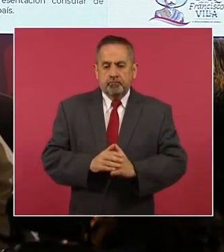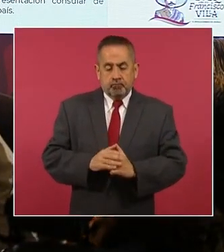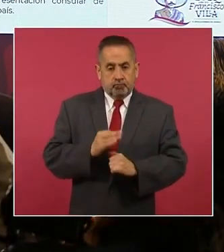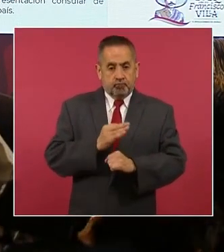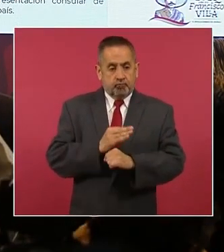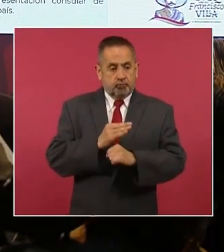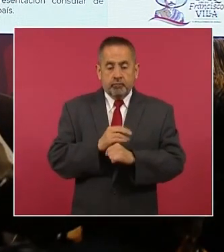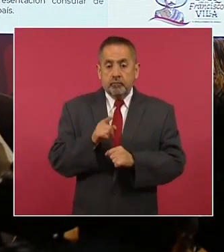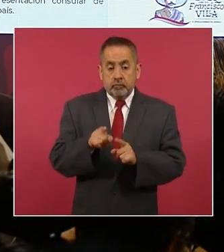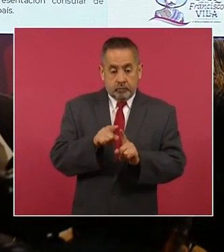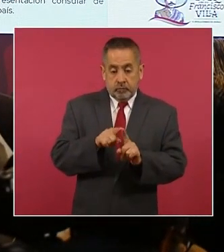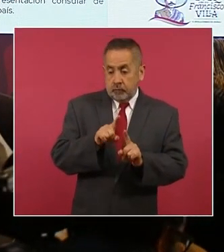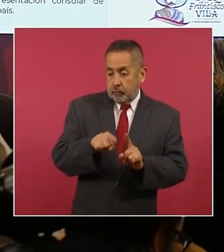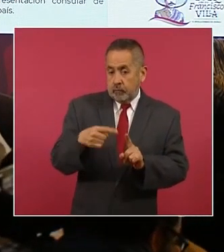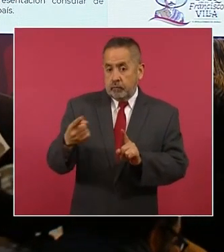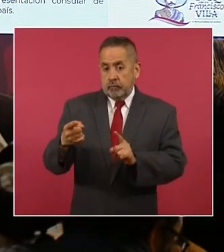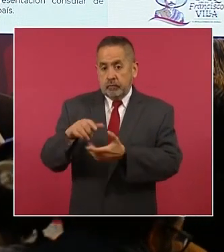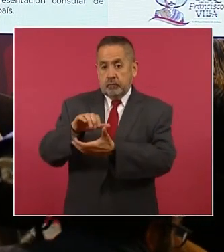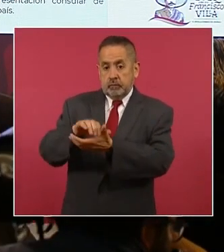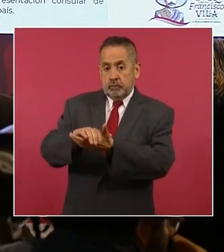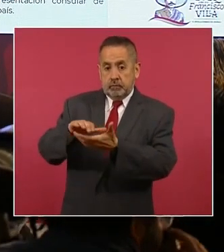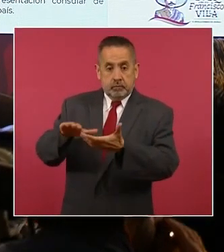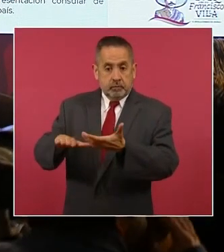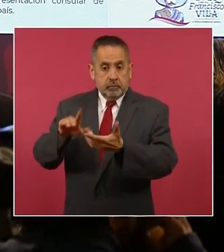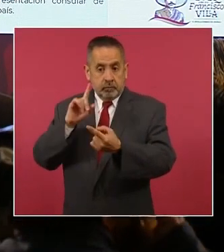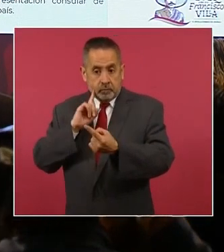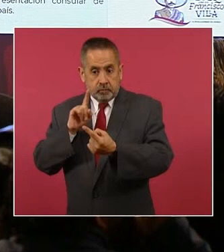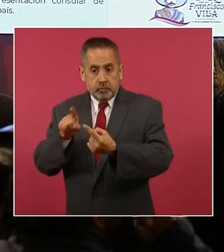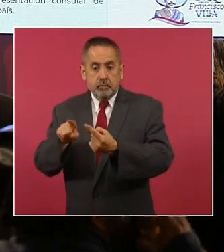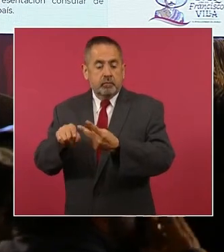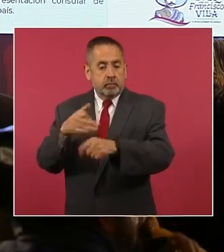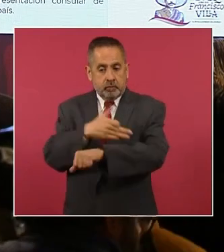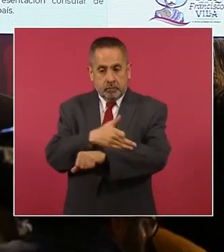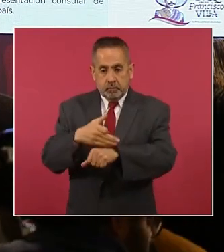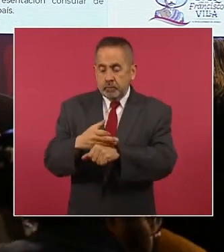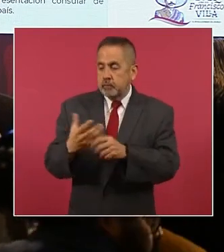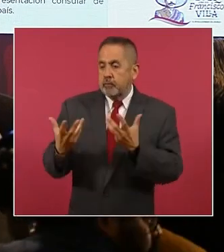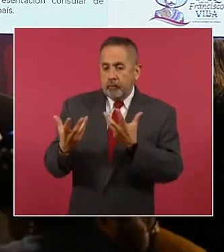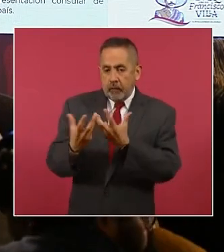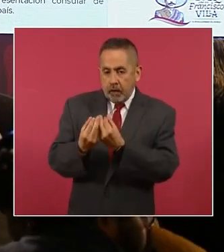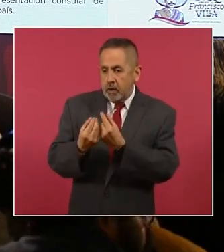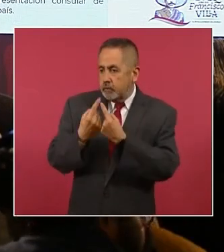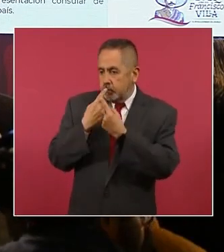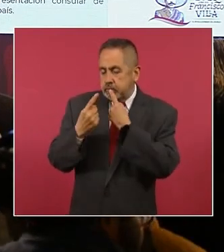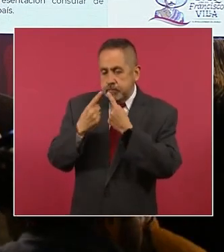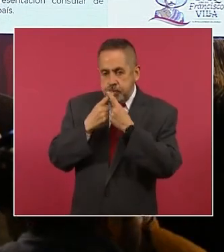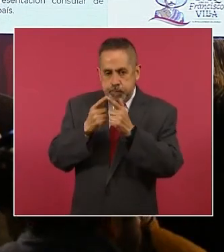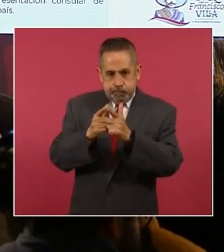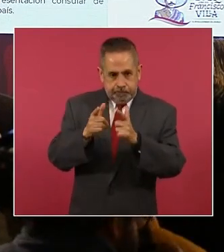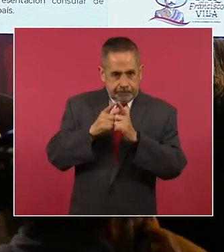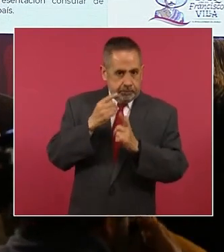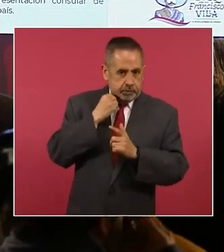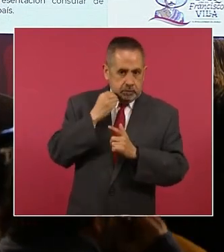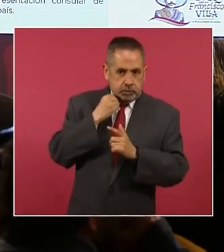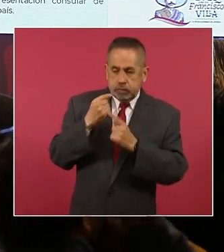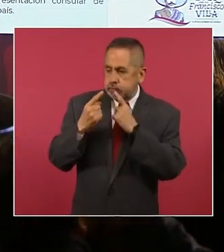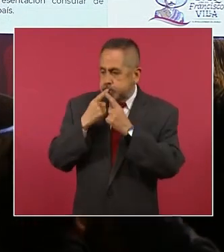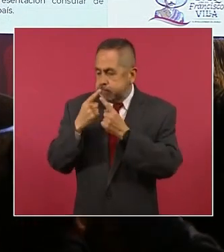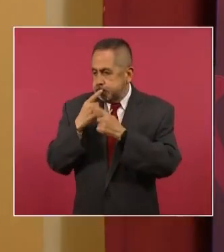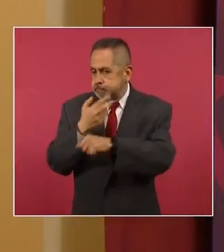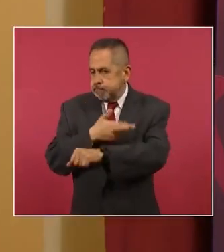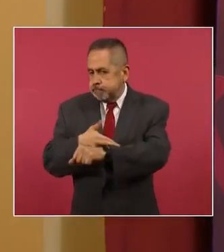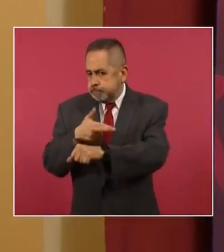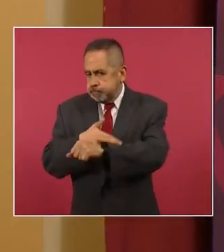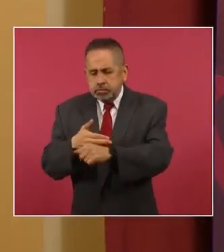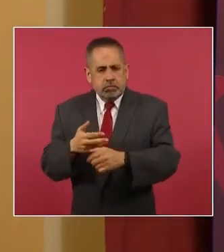con la esposa, con la familia del señor Lauro y el grupo de abogados. ¿En qué están? ¿En